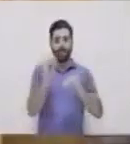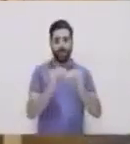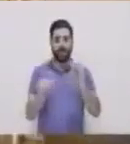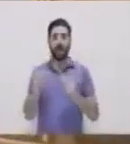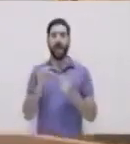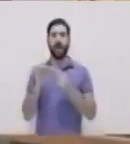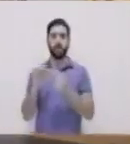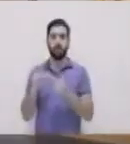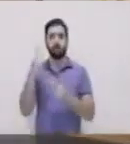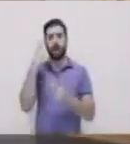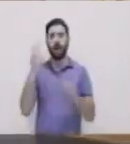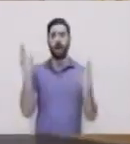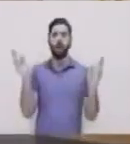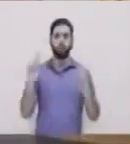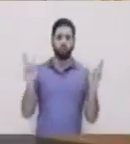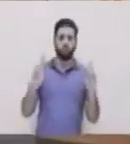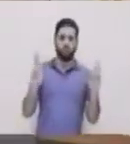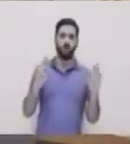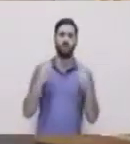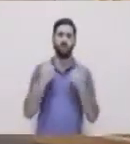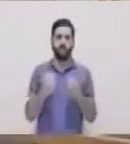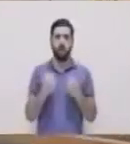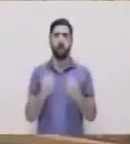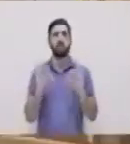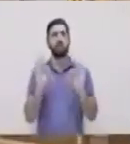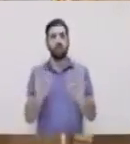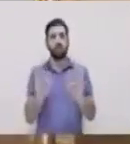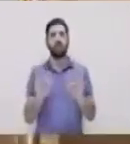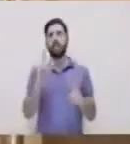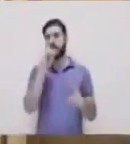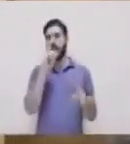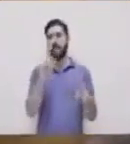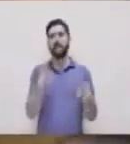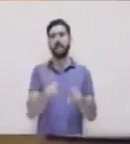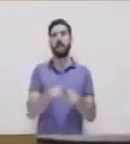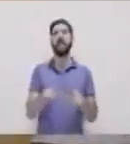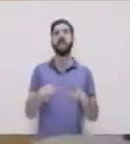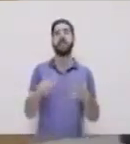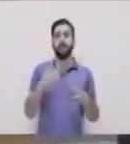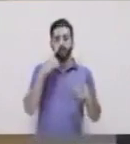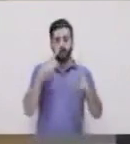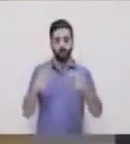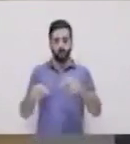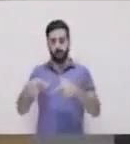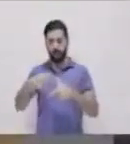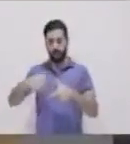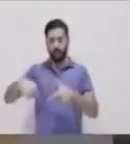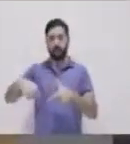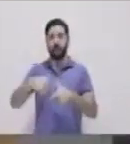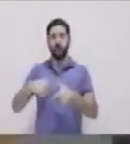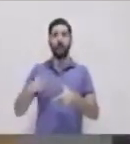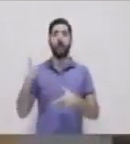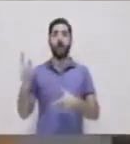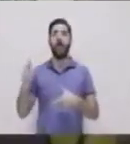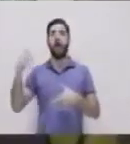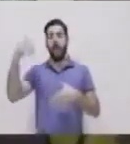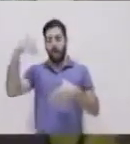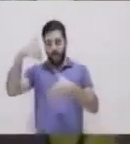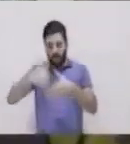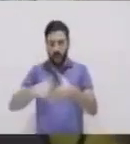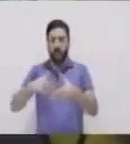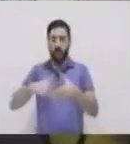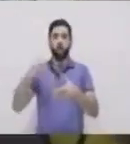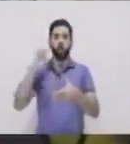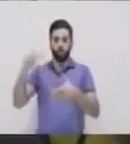con unos resonadores internos, y también tiene este agujero que es el que